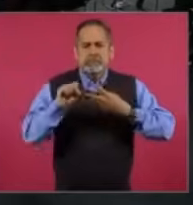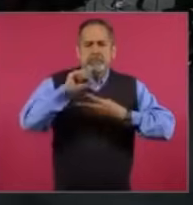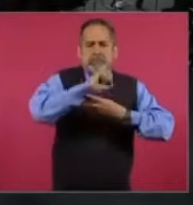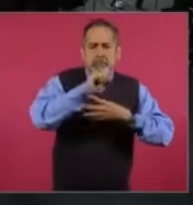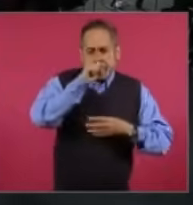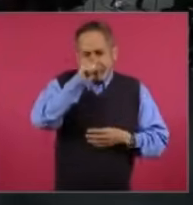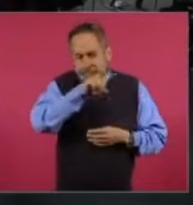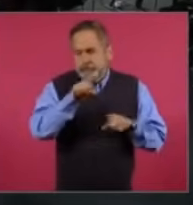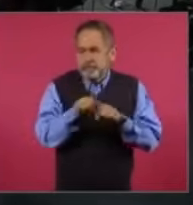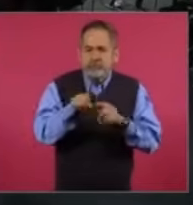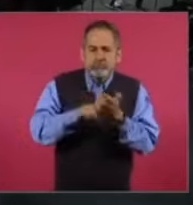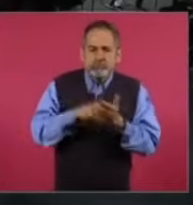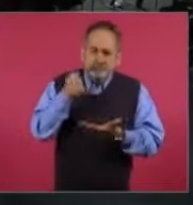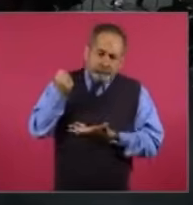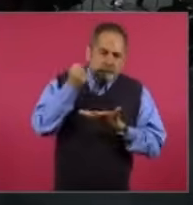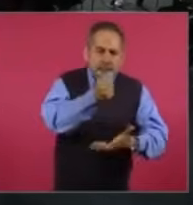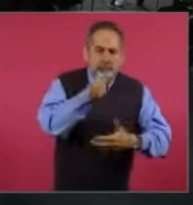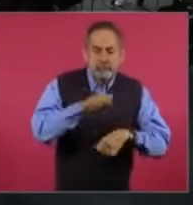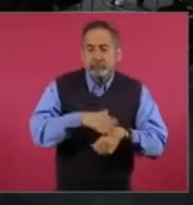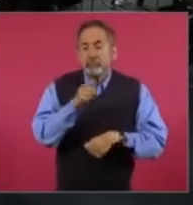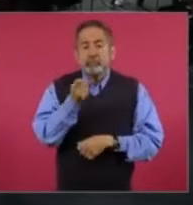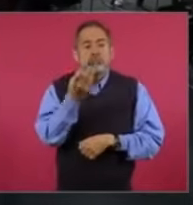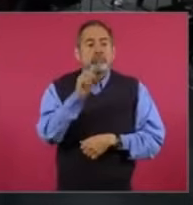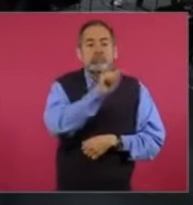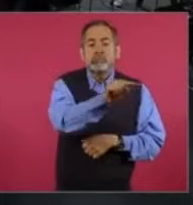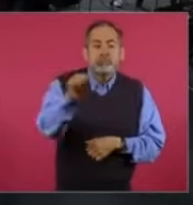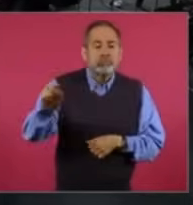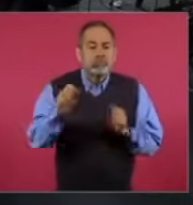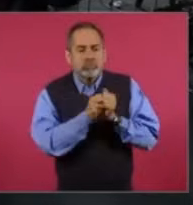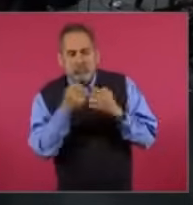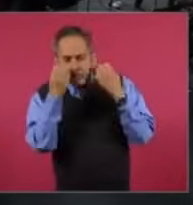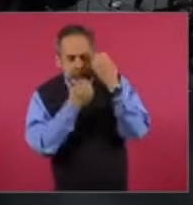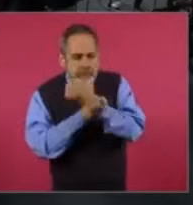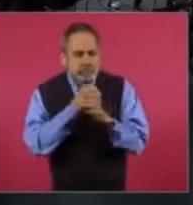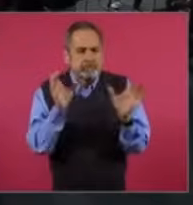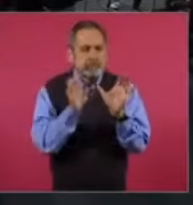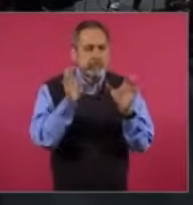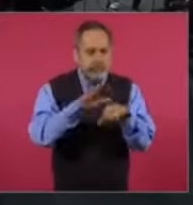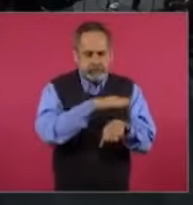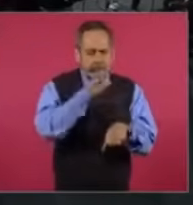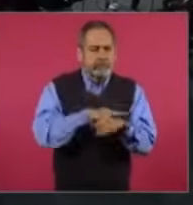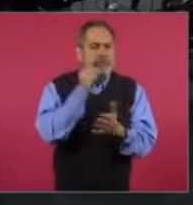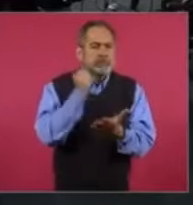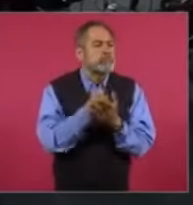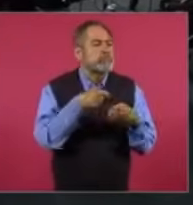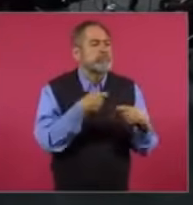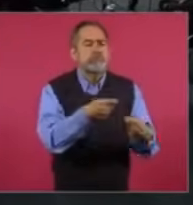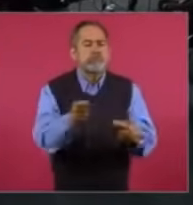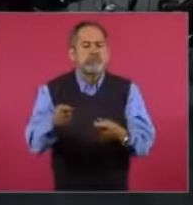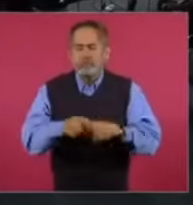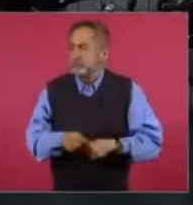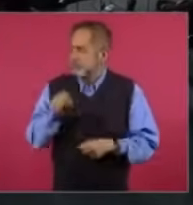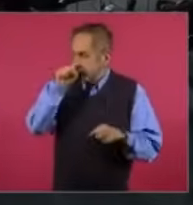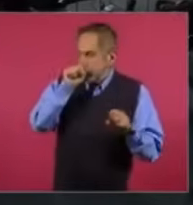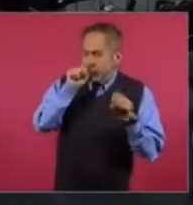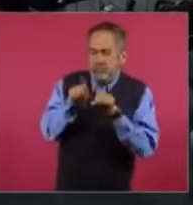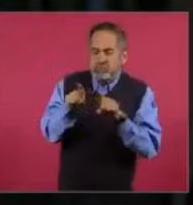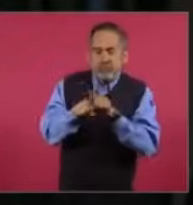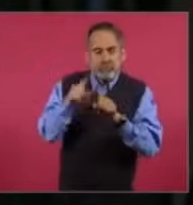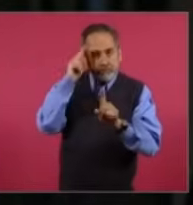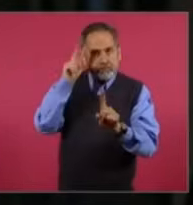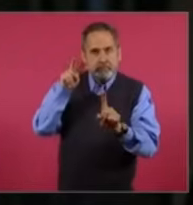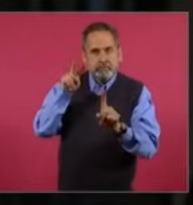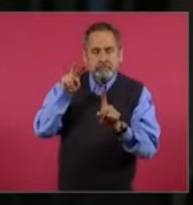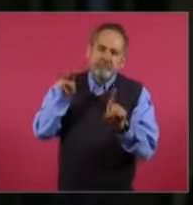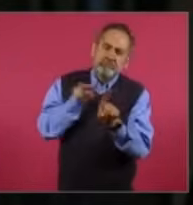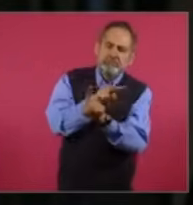penal, también una certificación a las fiscalías y también habló de cambiar el enfoque en la estrategia de seguridad.